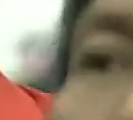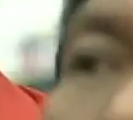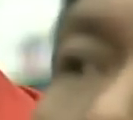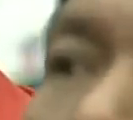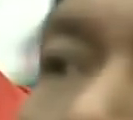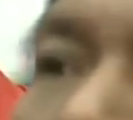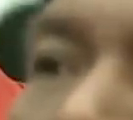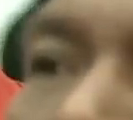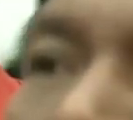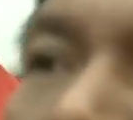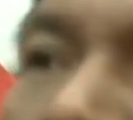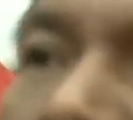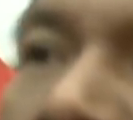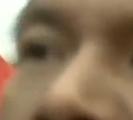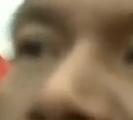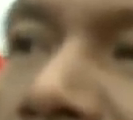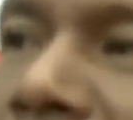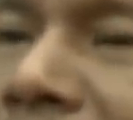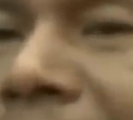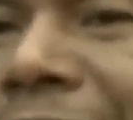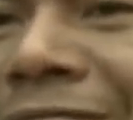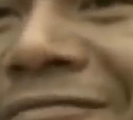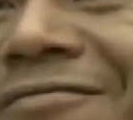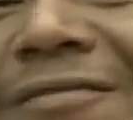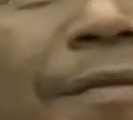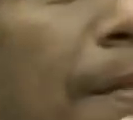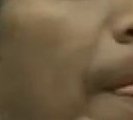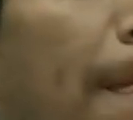¡Qué belleza! Pues un aplauso.